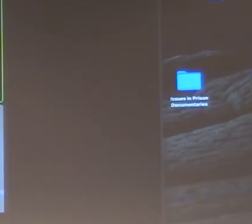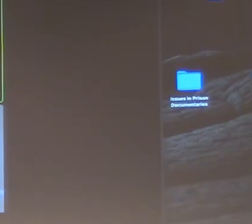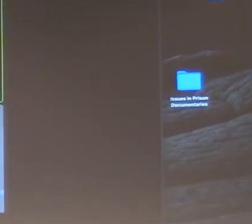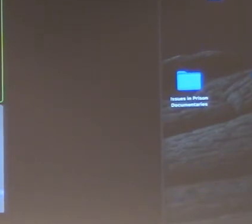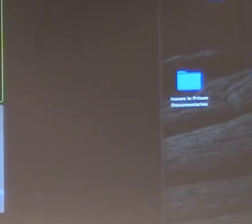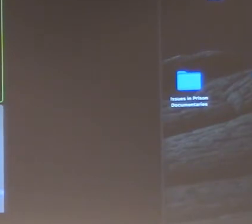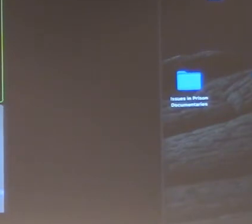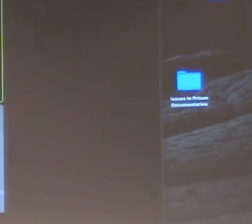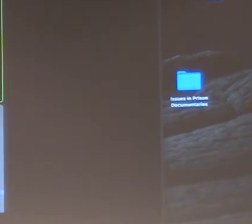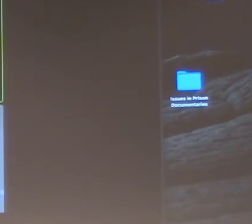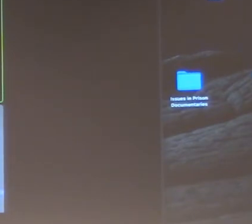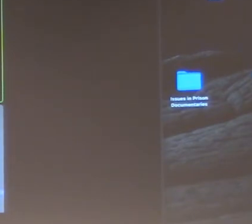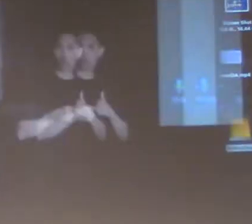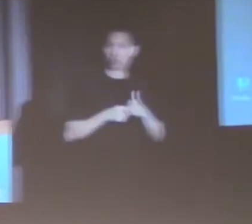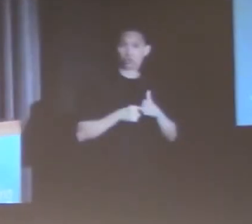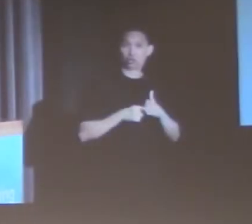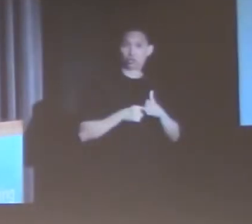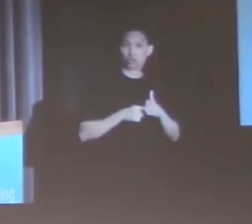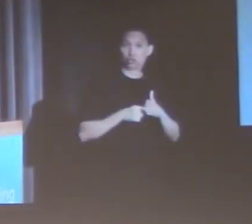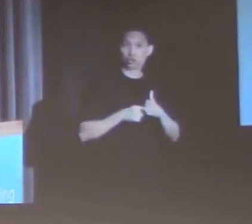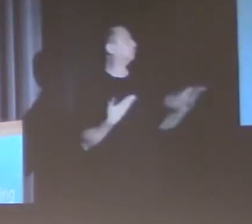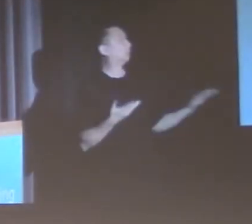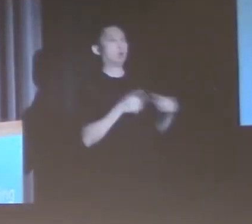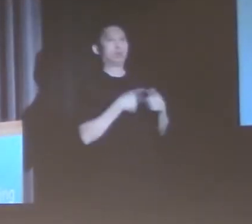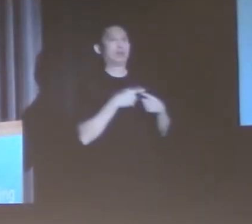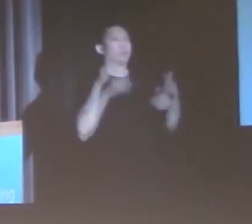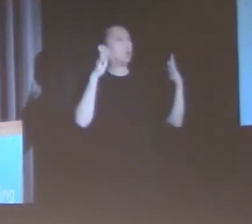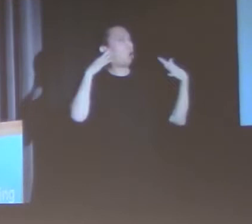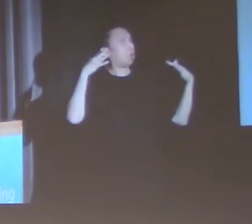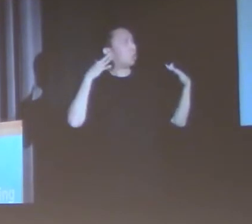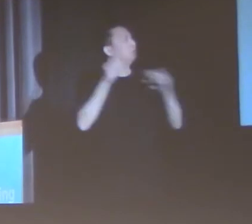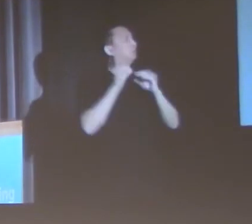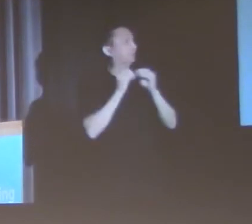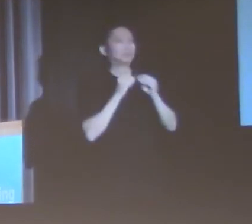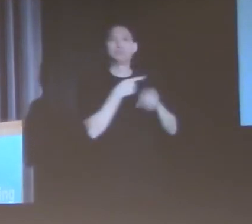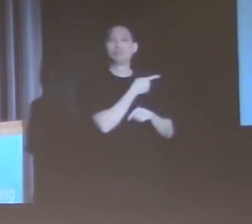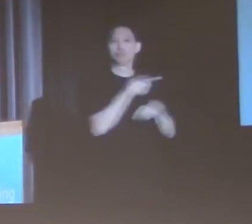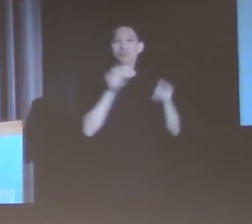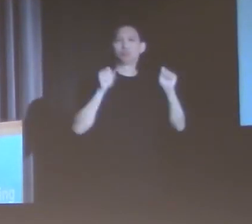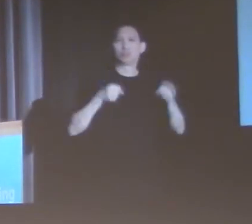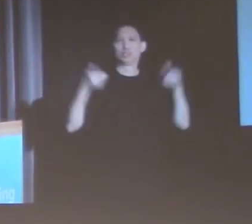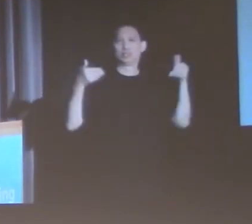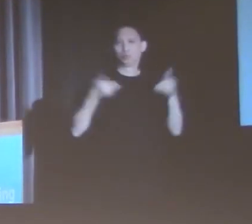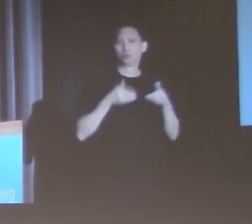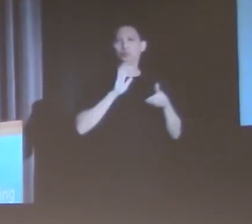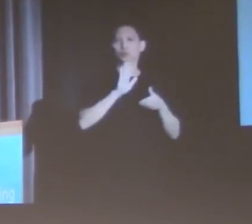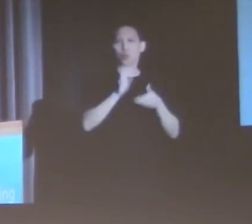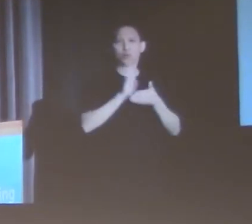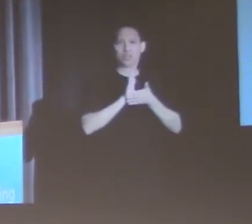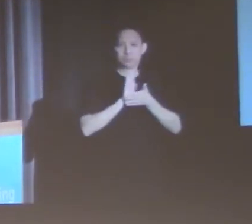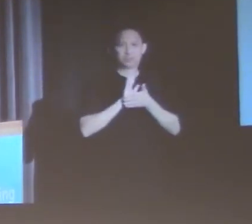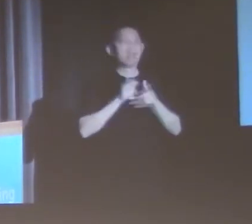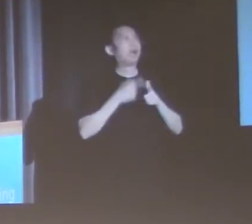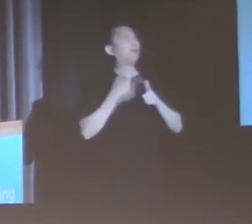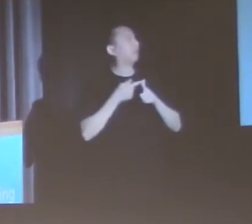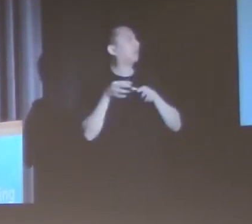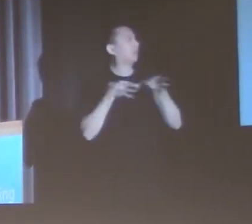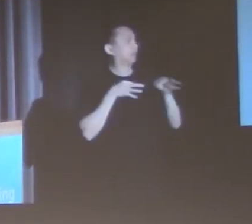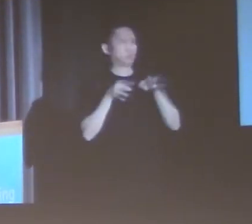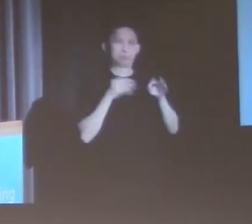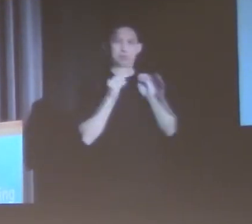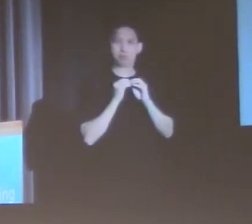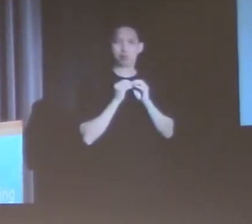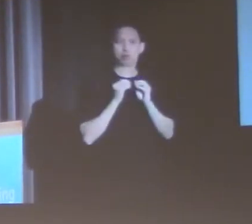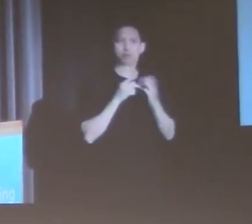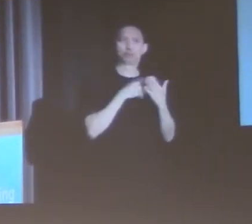started, while the audio issue get fixed, you can introduce your films and tell us a little bit more about not just the project of the film